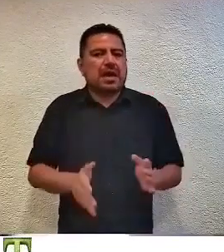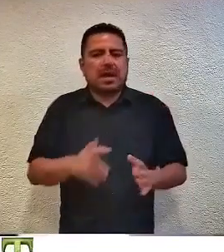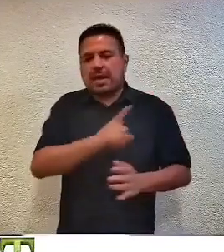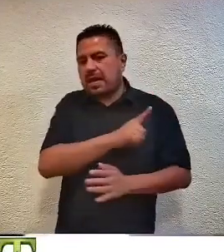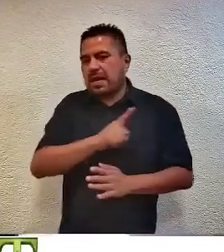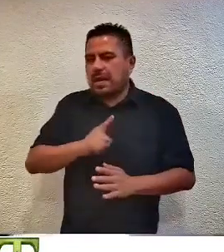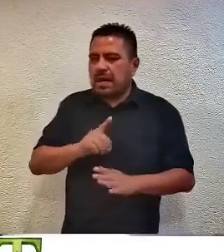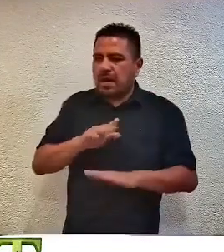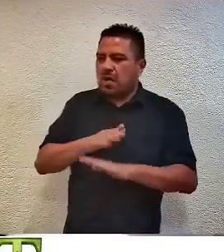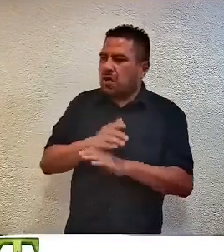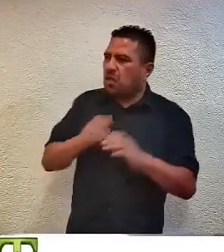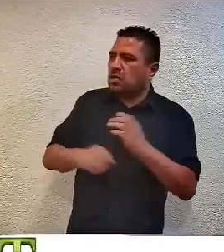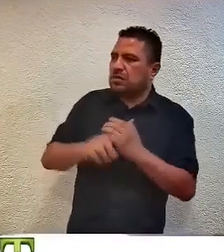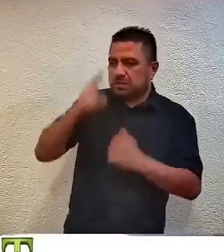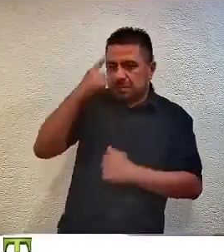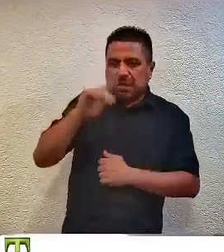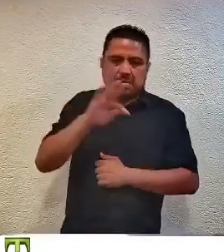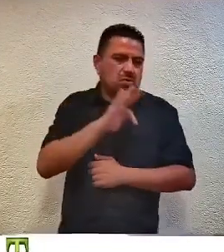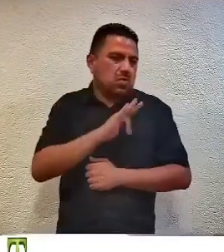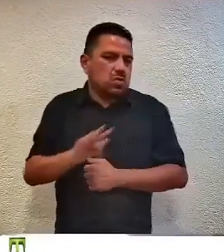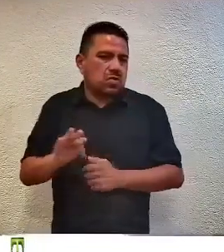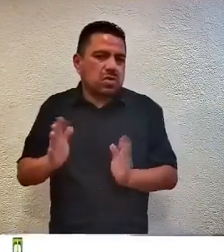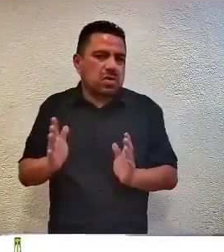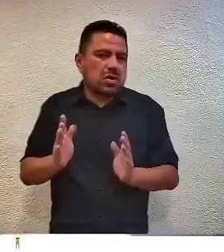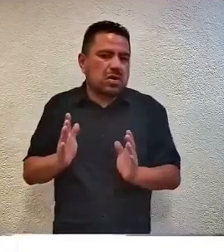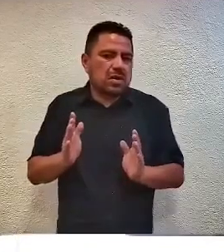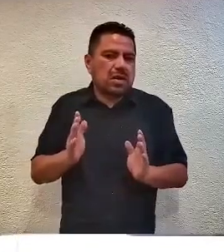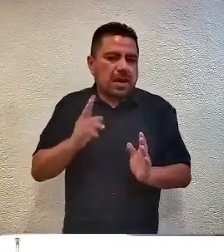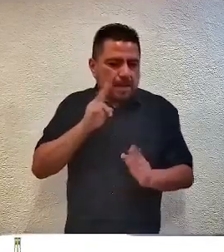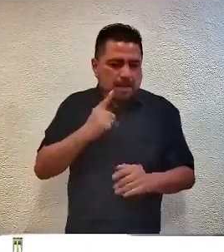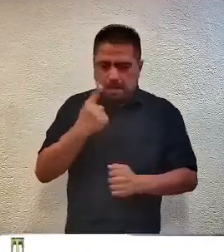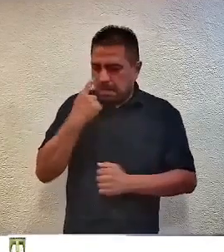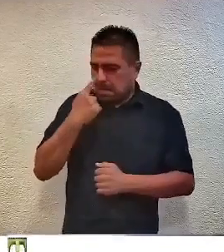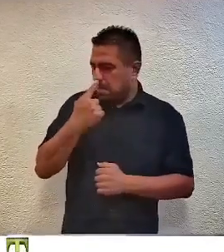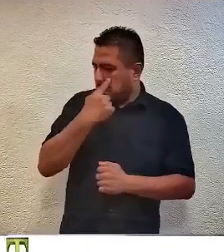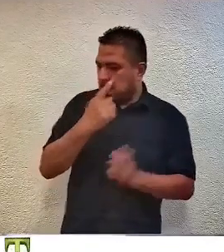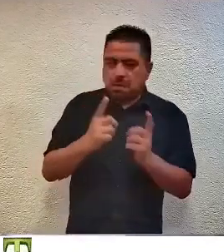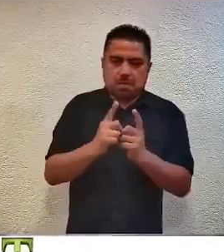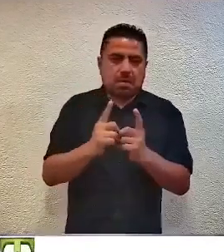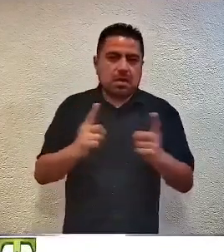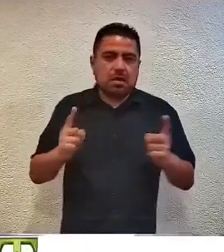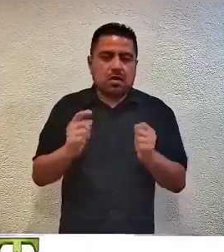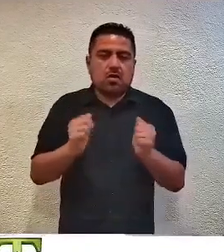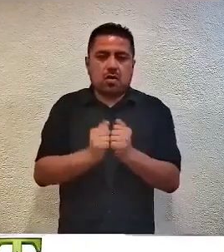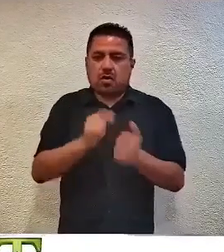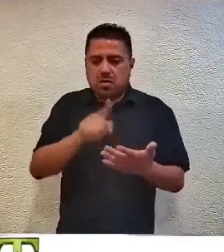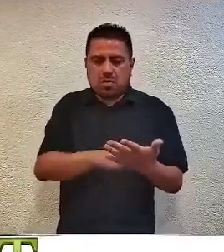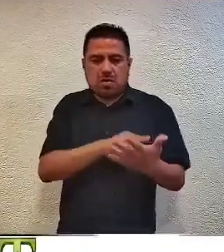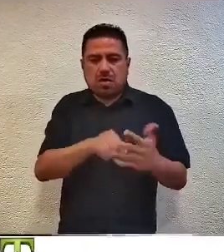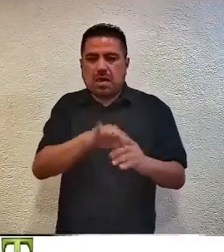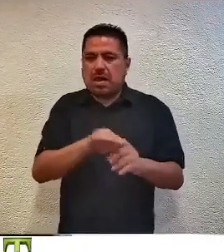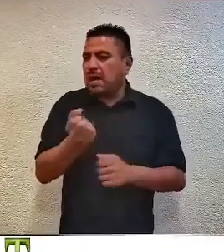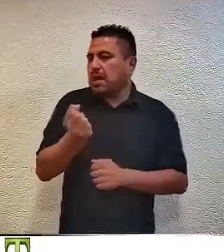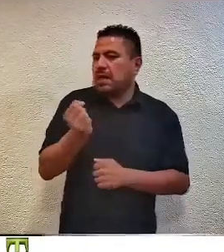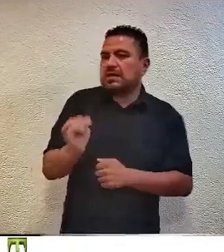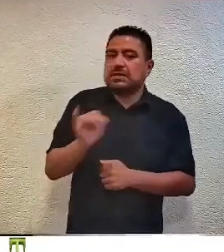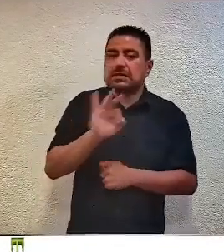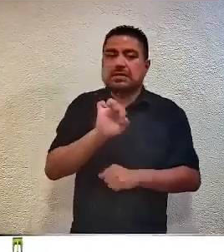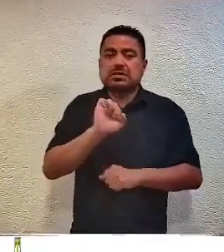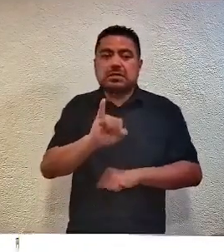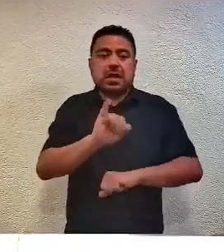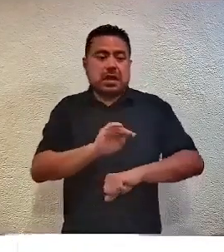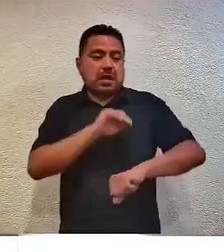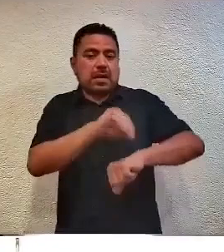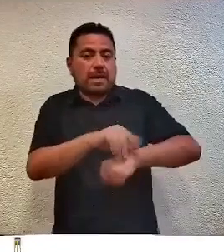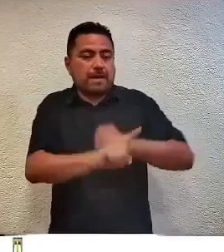elementos para que pudiera verse cómo se había desarrollado la elección en sí y si se había generado violencia